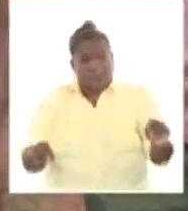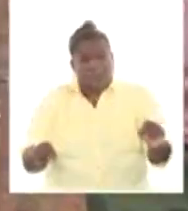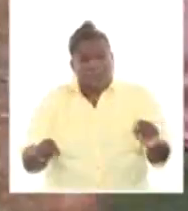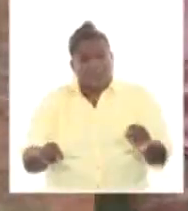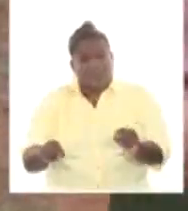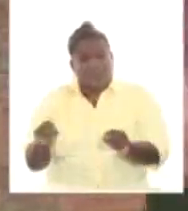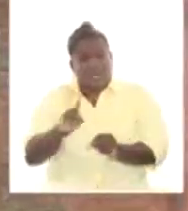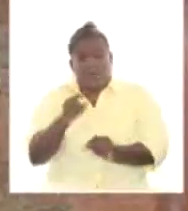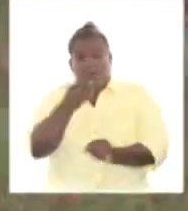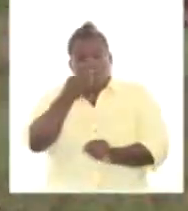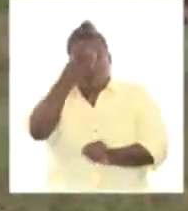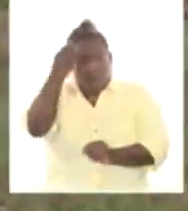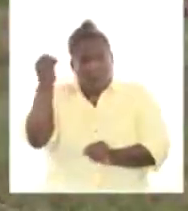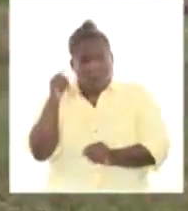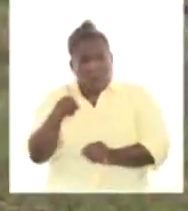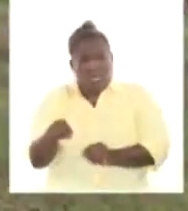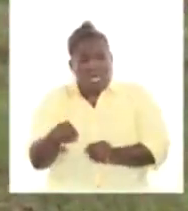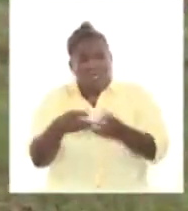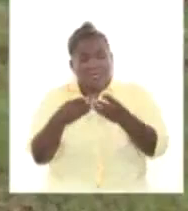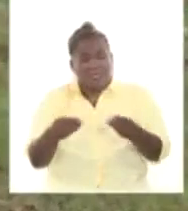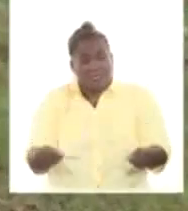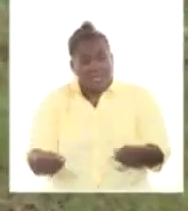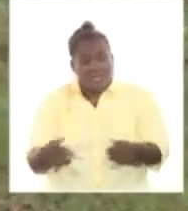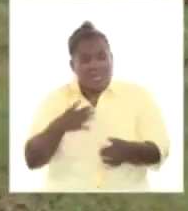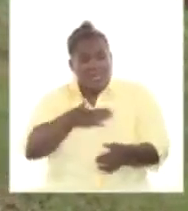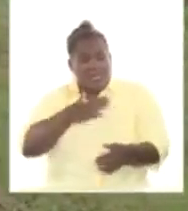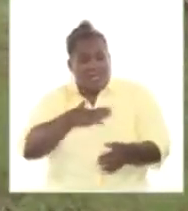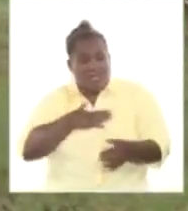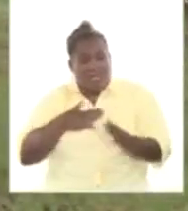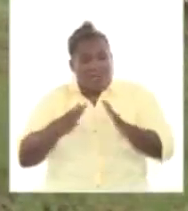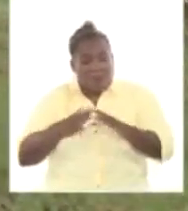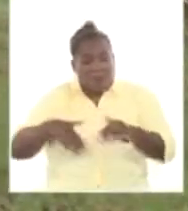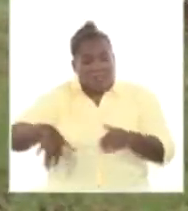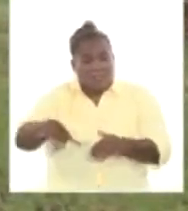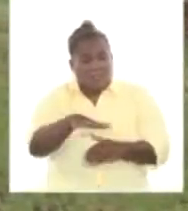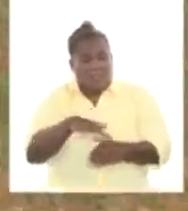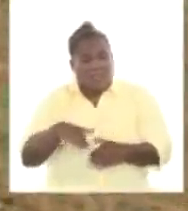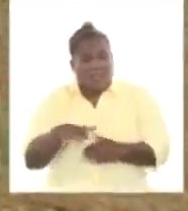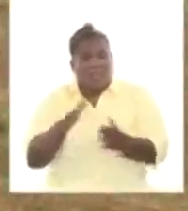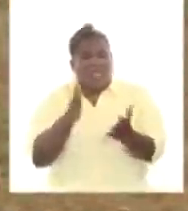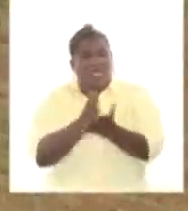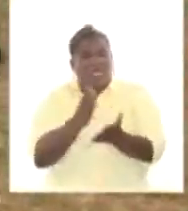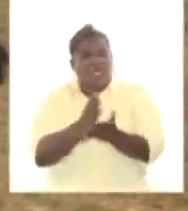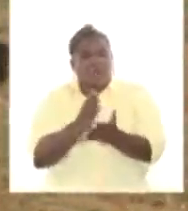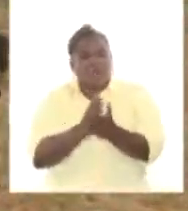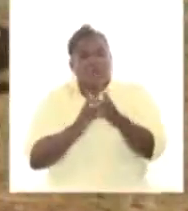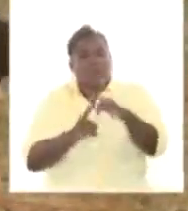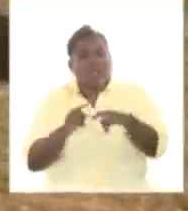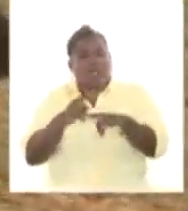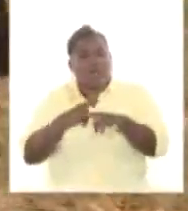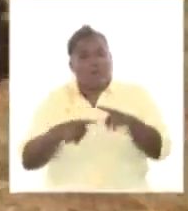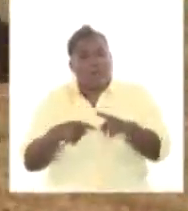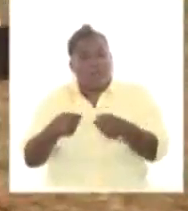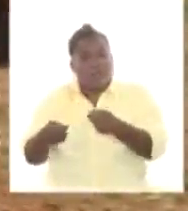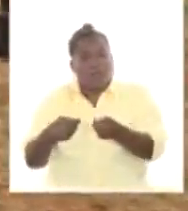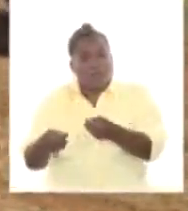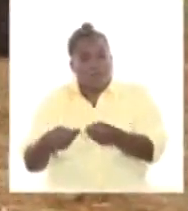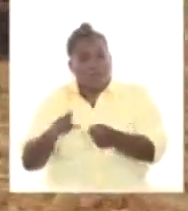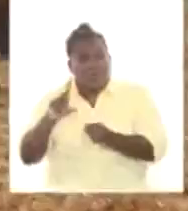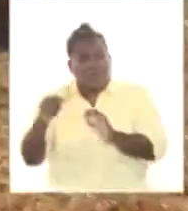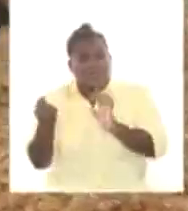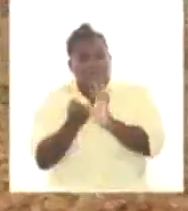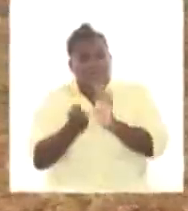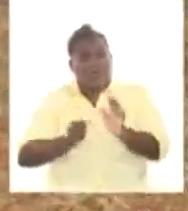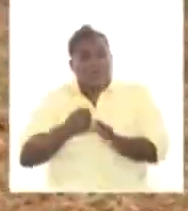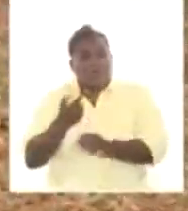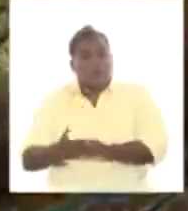más de 700 hectáreas de tierra roja de su cooperativa, aunque estudió las carreras de técnico medio de comercio y la licenciatura de